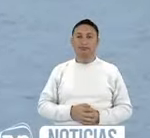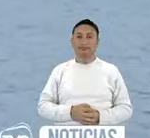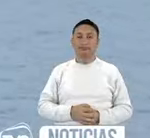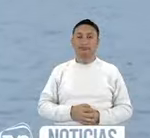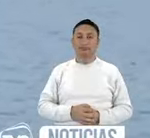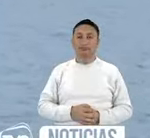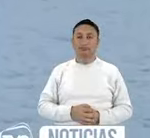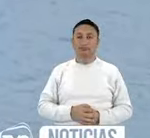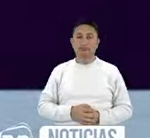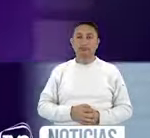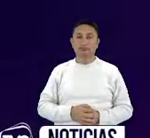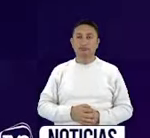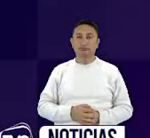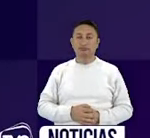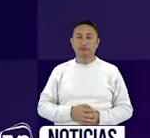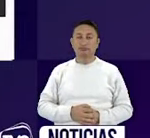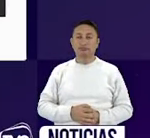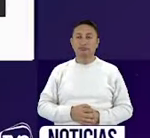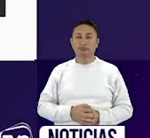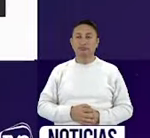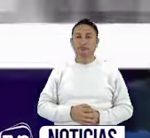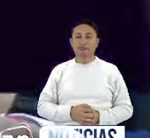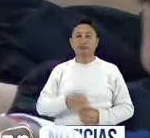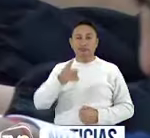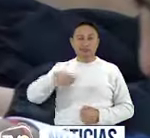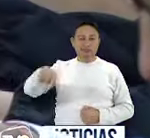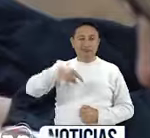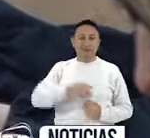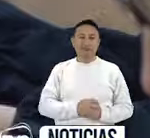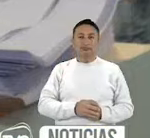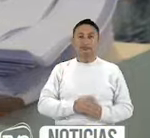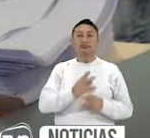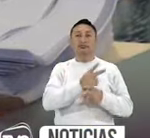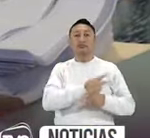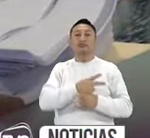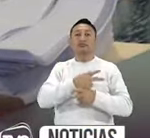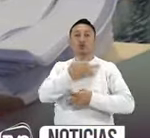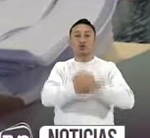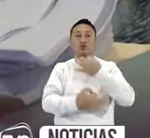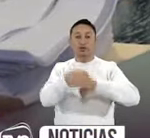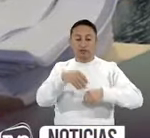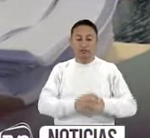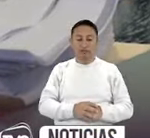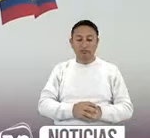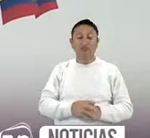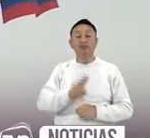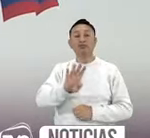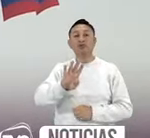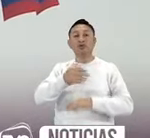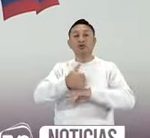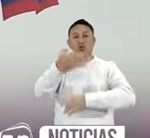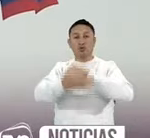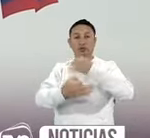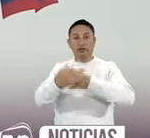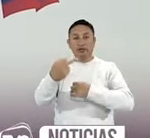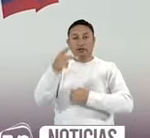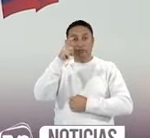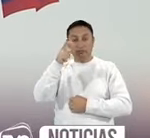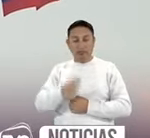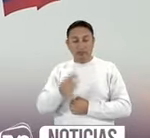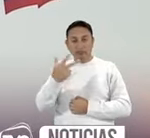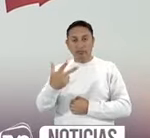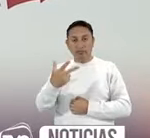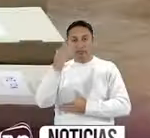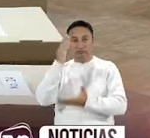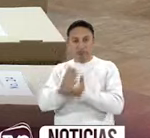Morales. Al volver, el Consejo de la Judicatura suspendió a 4 jueces, 3 fiscales y un secretario